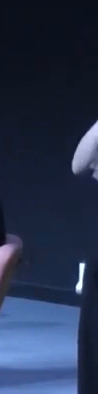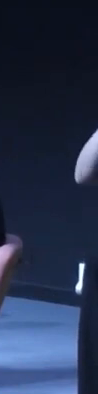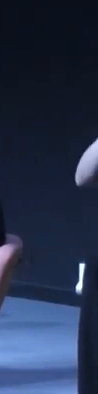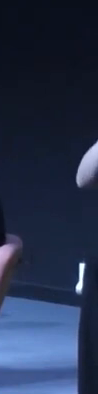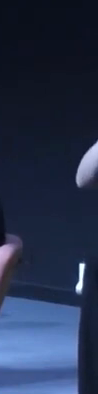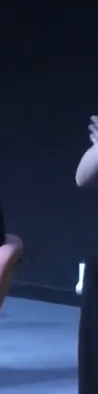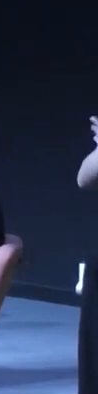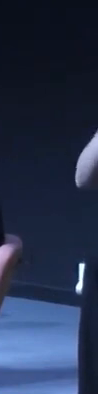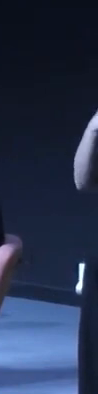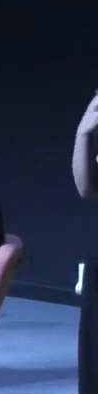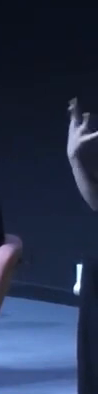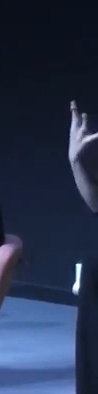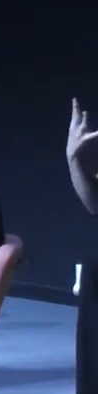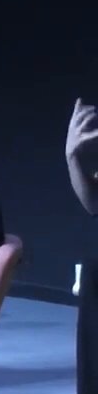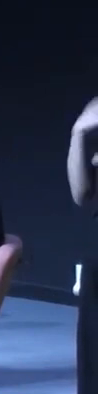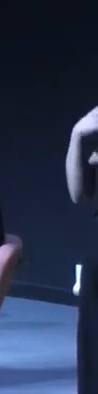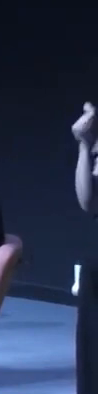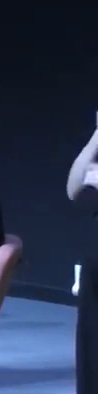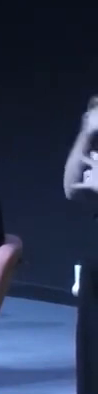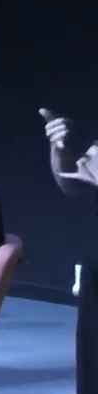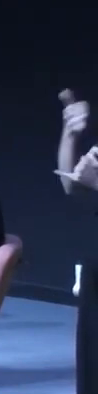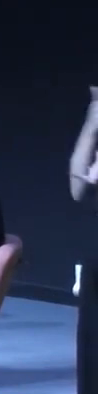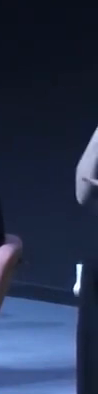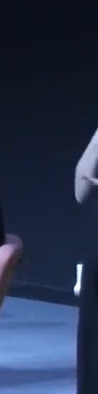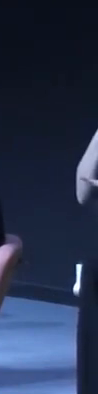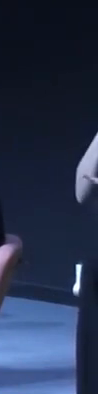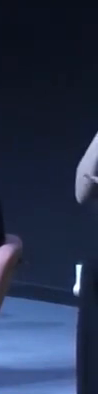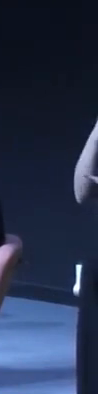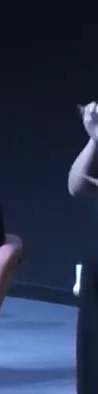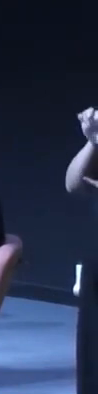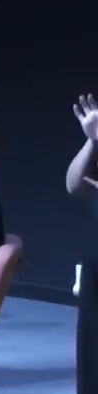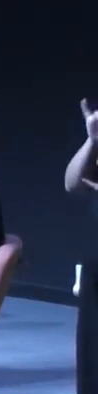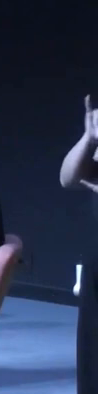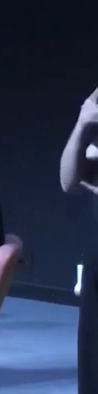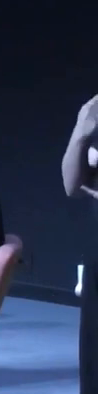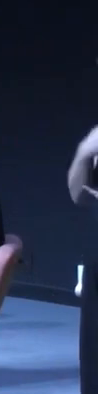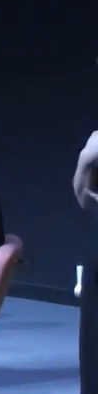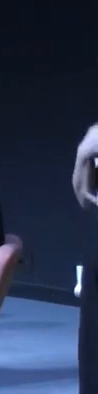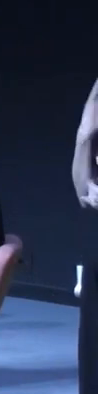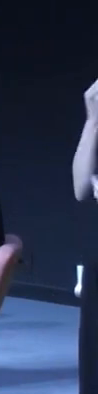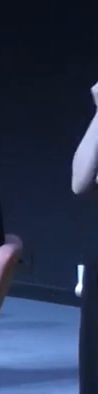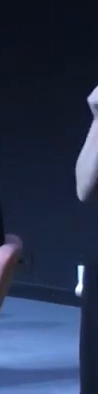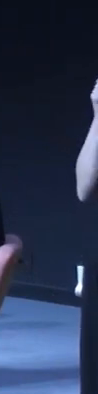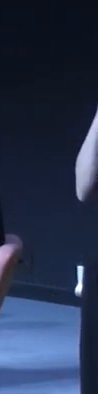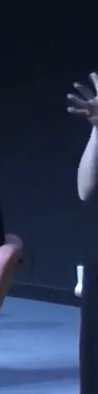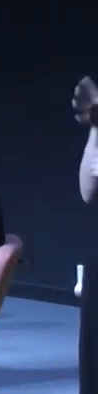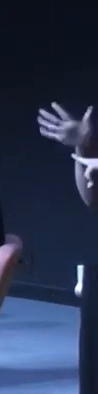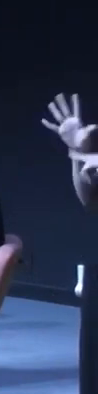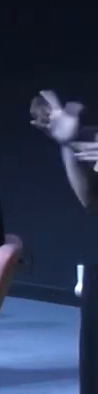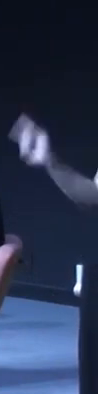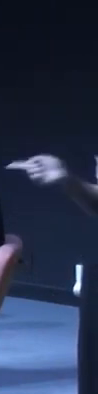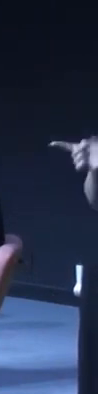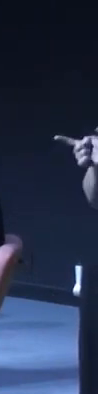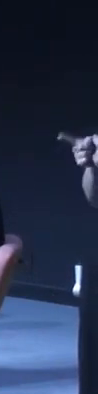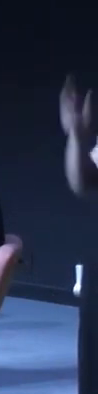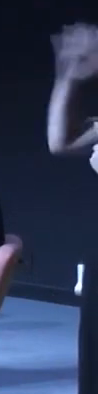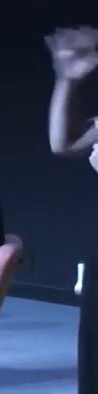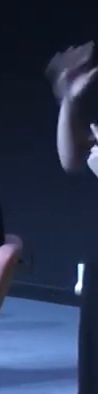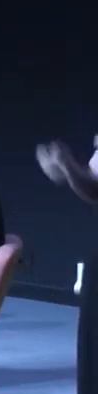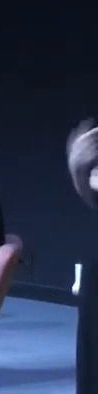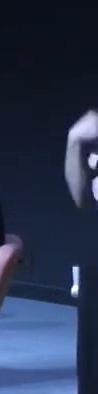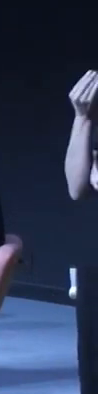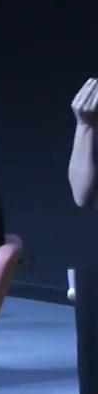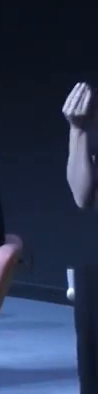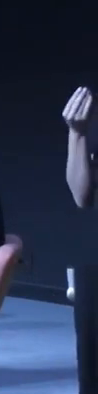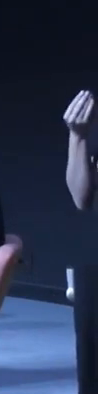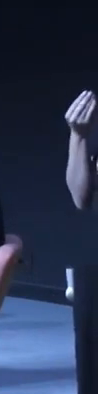2019, y me dijo, pues estoy pensando en hacer un corto de ficción. Y la verdad es que no se me podía ocurrir qué corto iba a hacer.